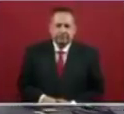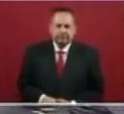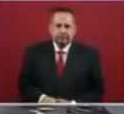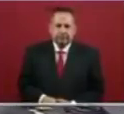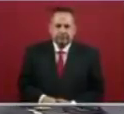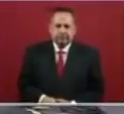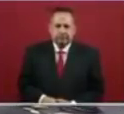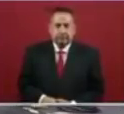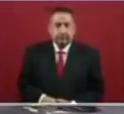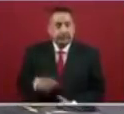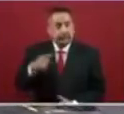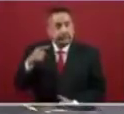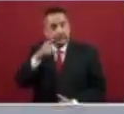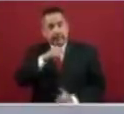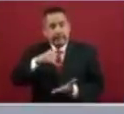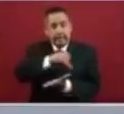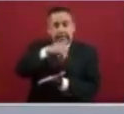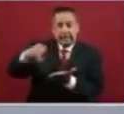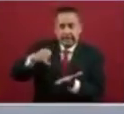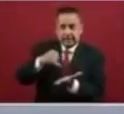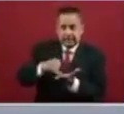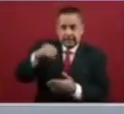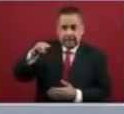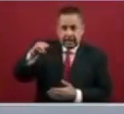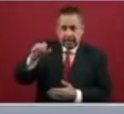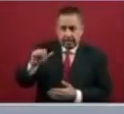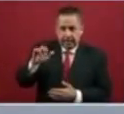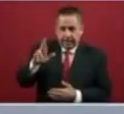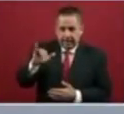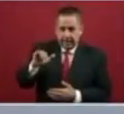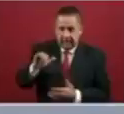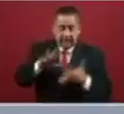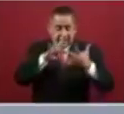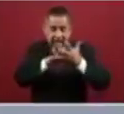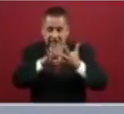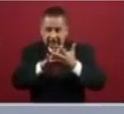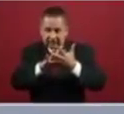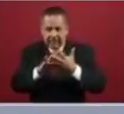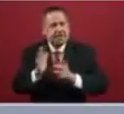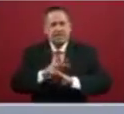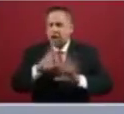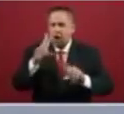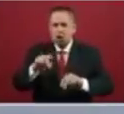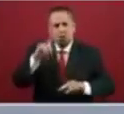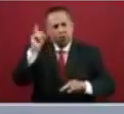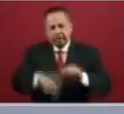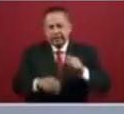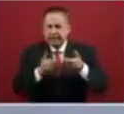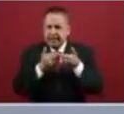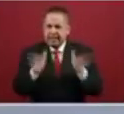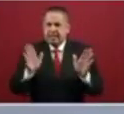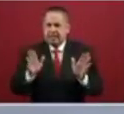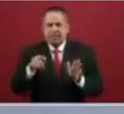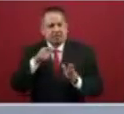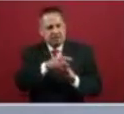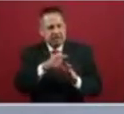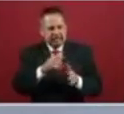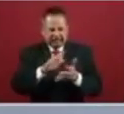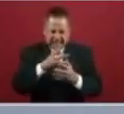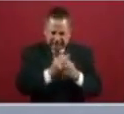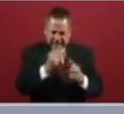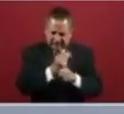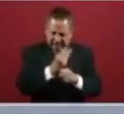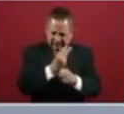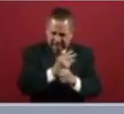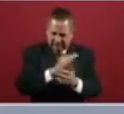Las Islas Marías dejaron de ser prisión y está en proyecto convertirlas en